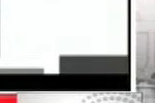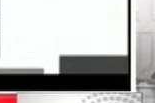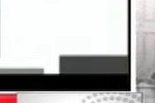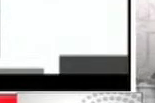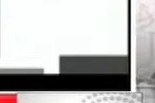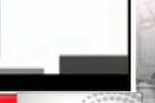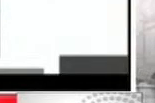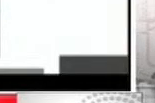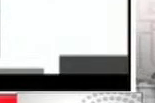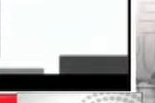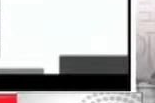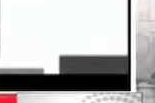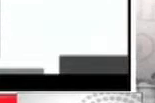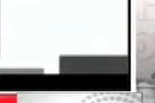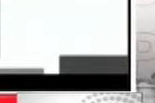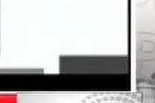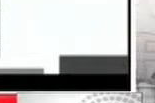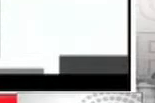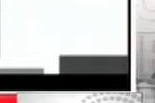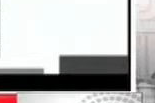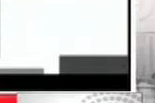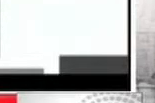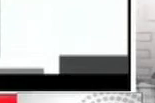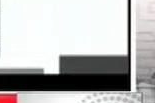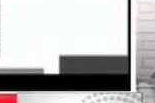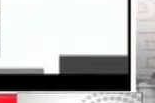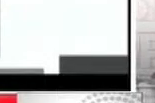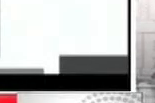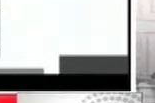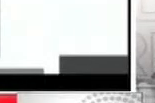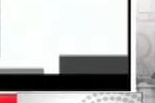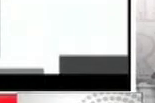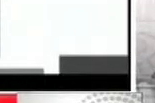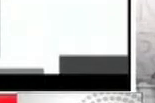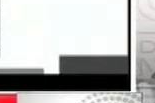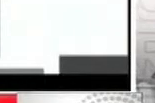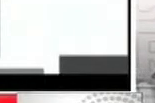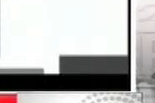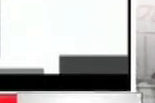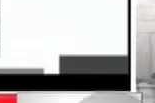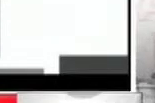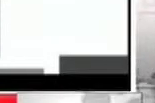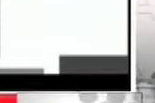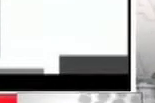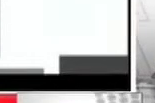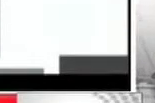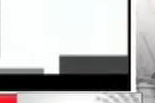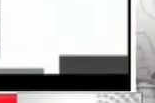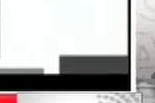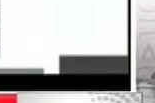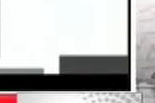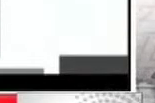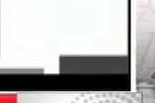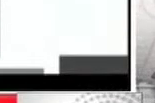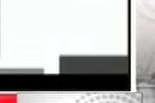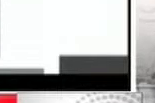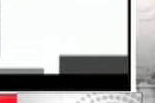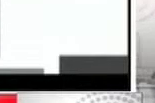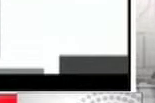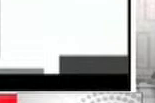de los recursos directamente recaudados son cada vez menores por el impacto positivo en la población de que se va